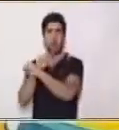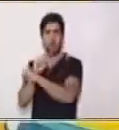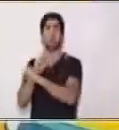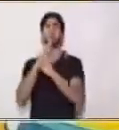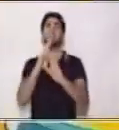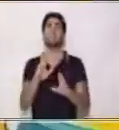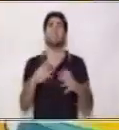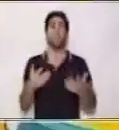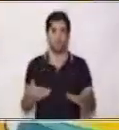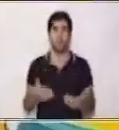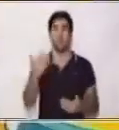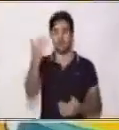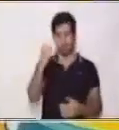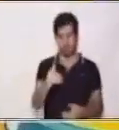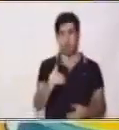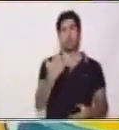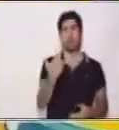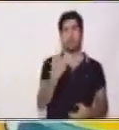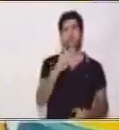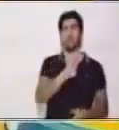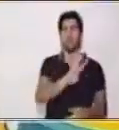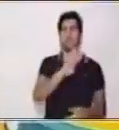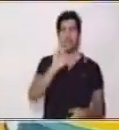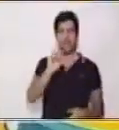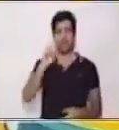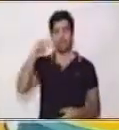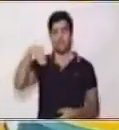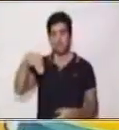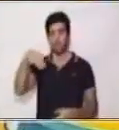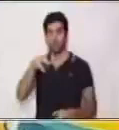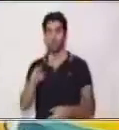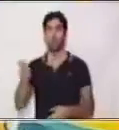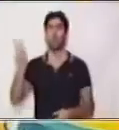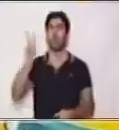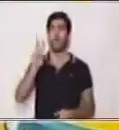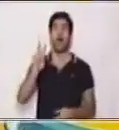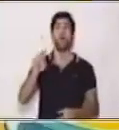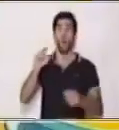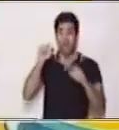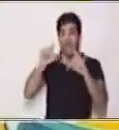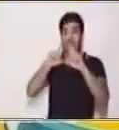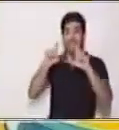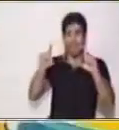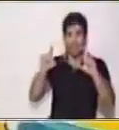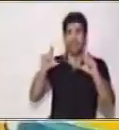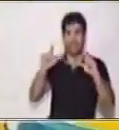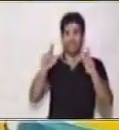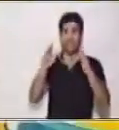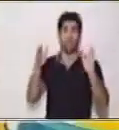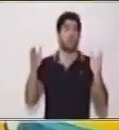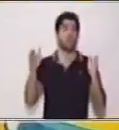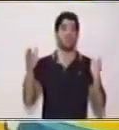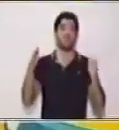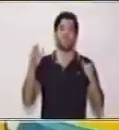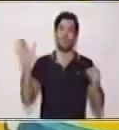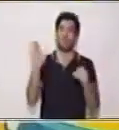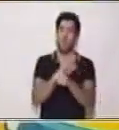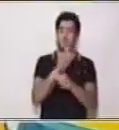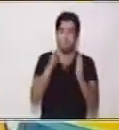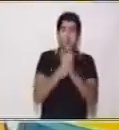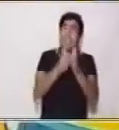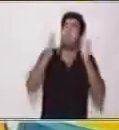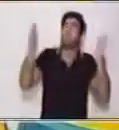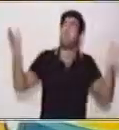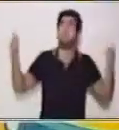nos va a dar 30 metros cúbicos. Esa es la capacidad que tiene el almacén.